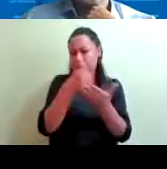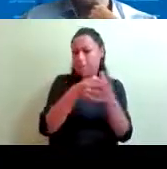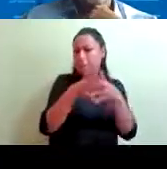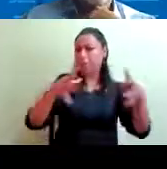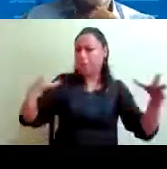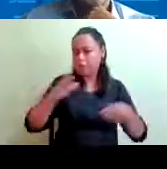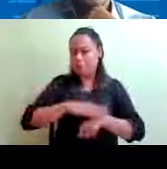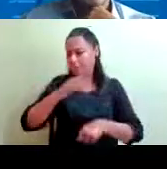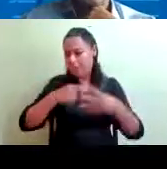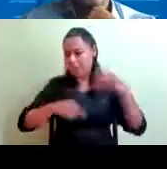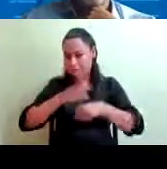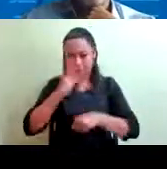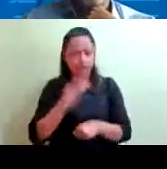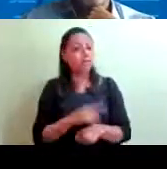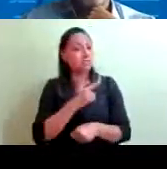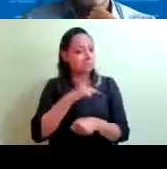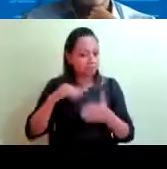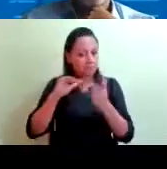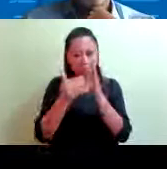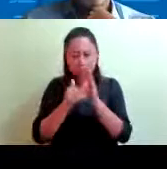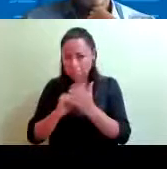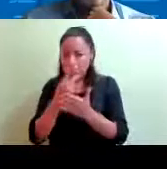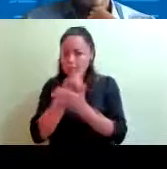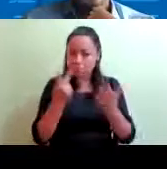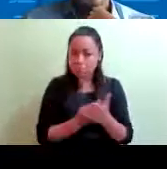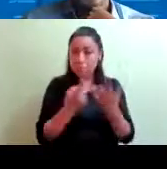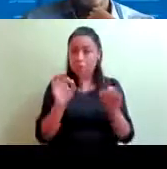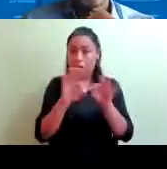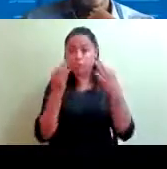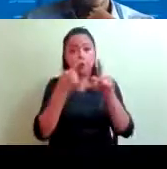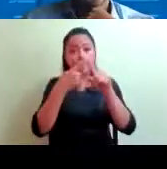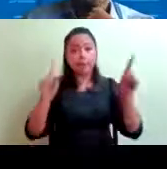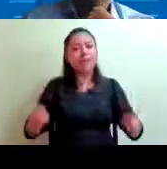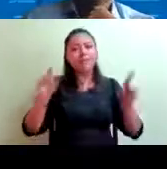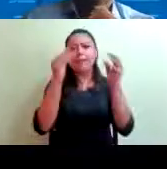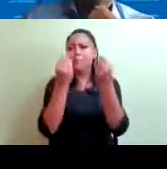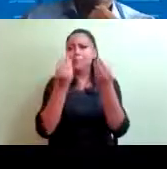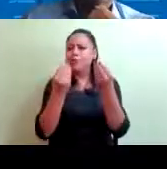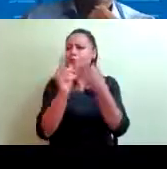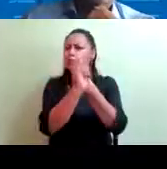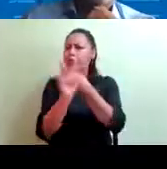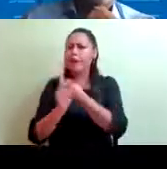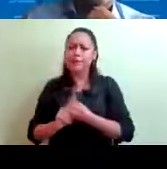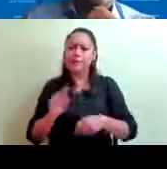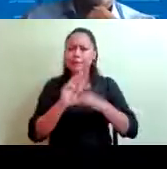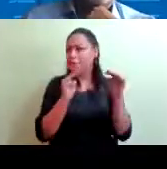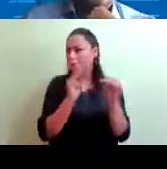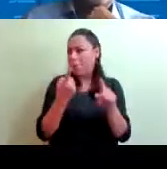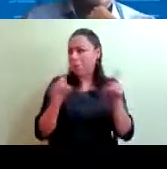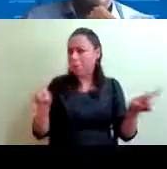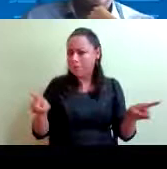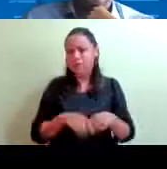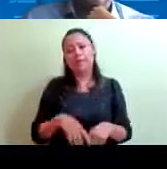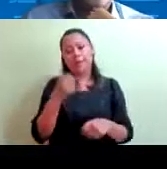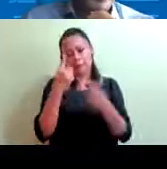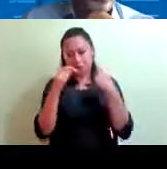ya venimos planificando y priorizando de una manera diferente en muchos de los países del mundo y también algunos ejercicios aquí en México.